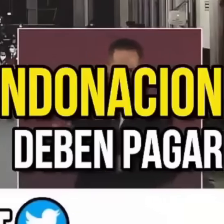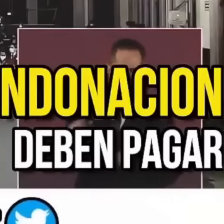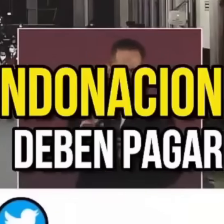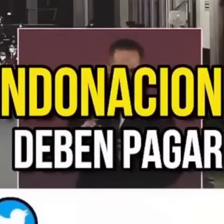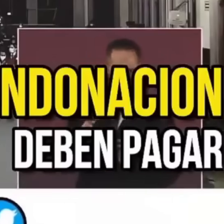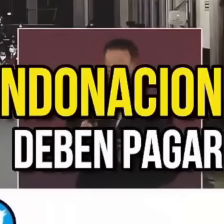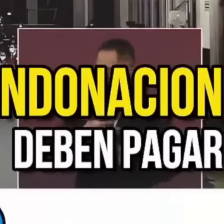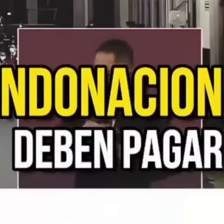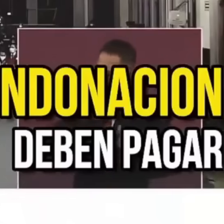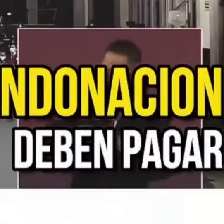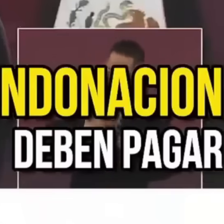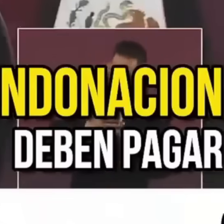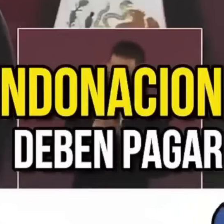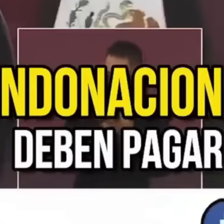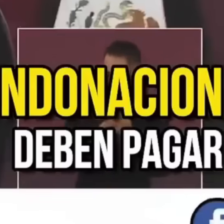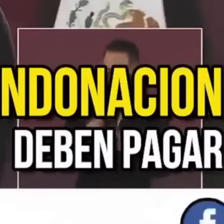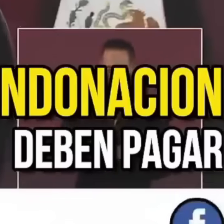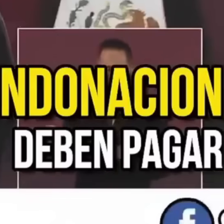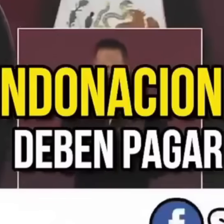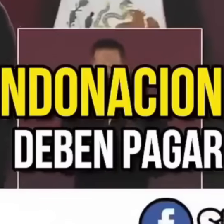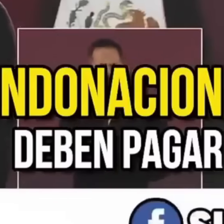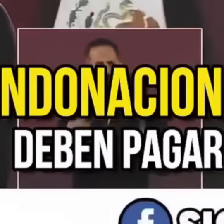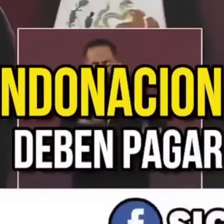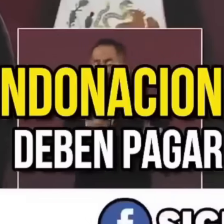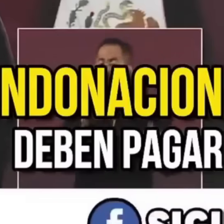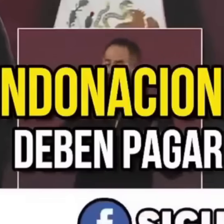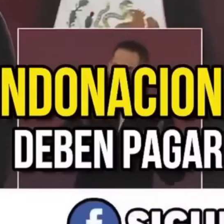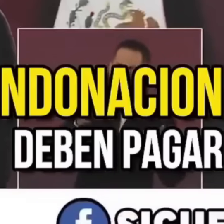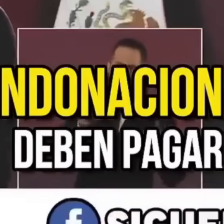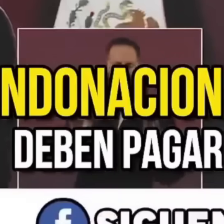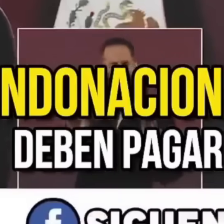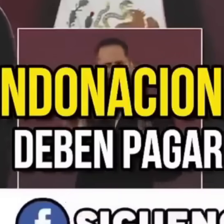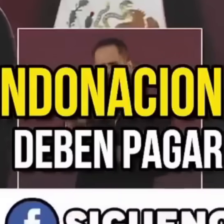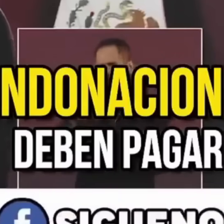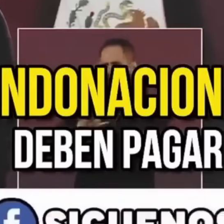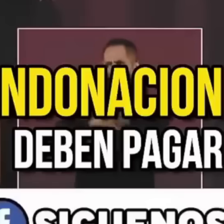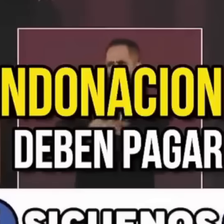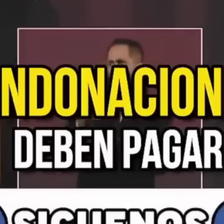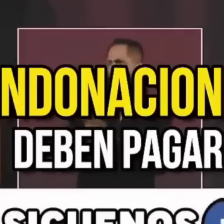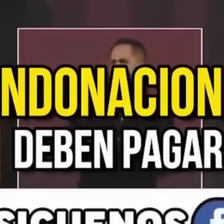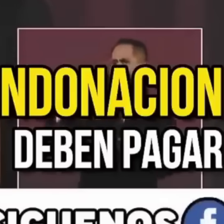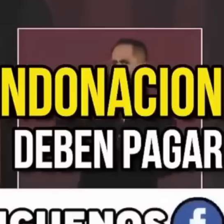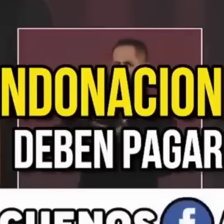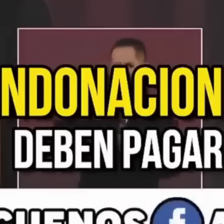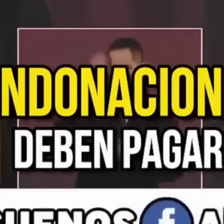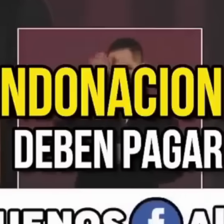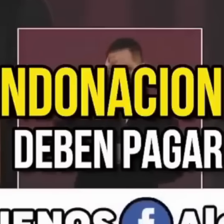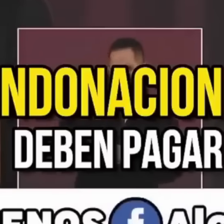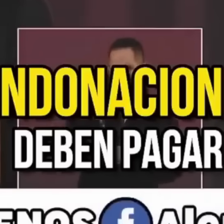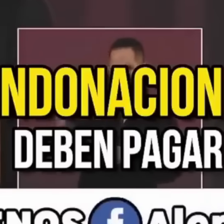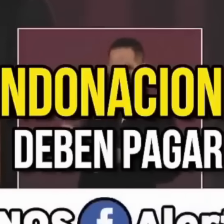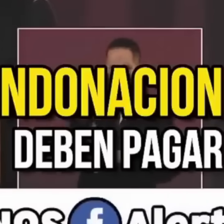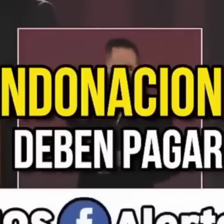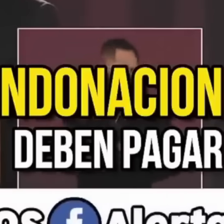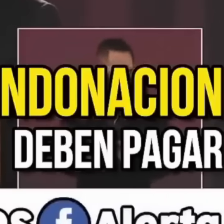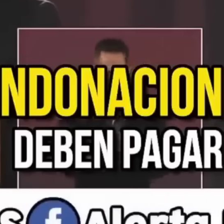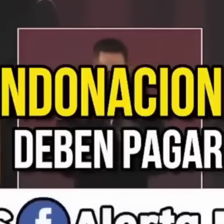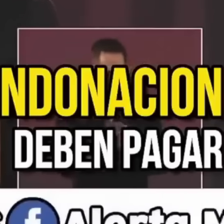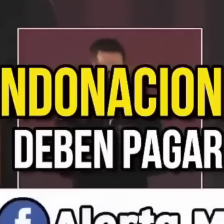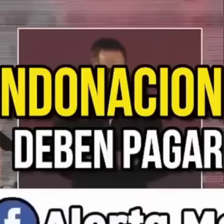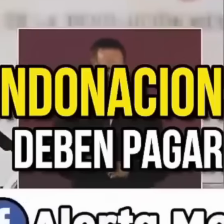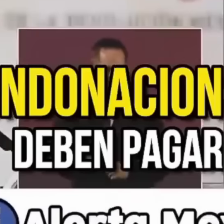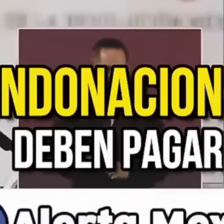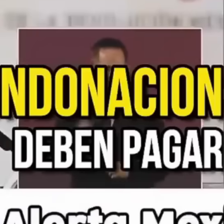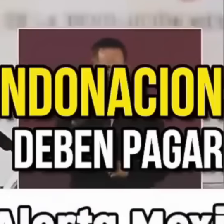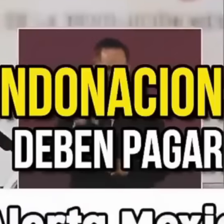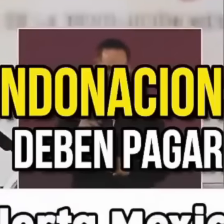que él alega es de que estaban cobrando o le están